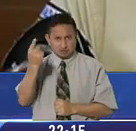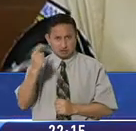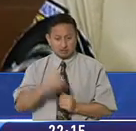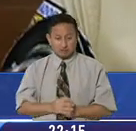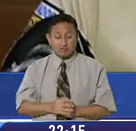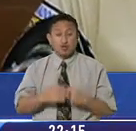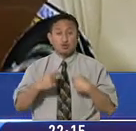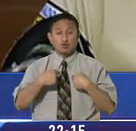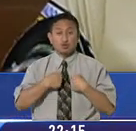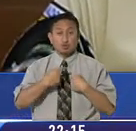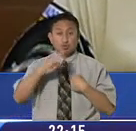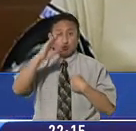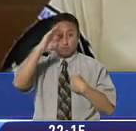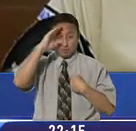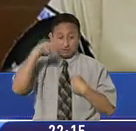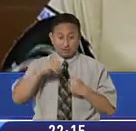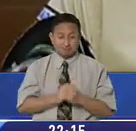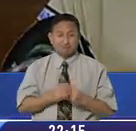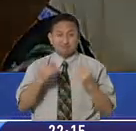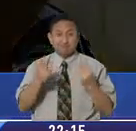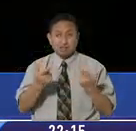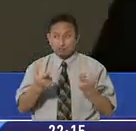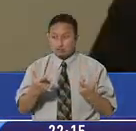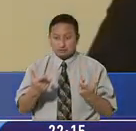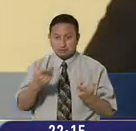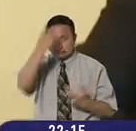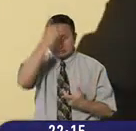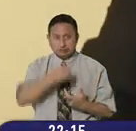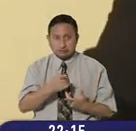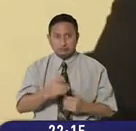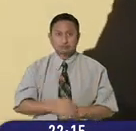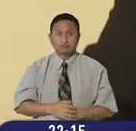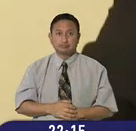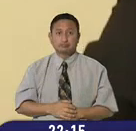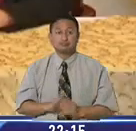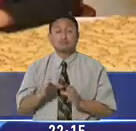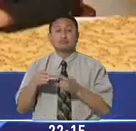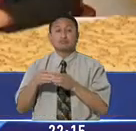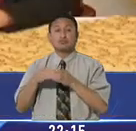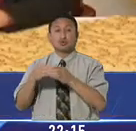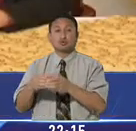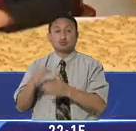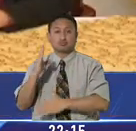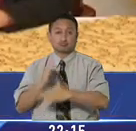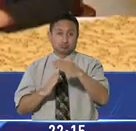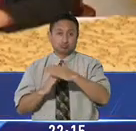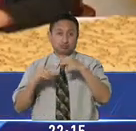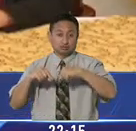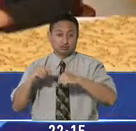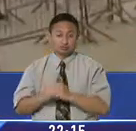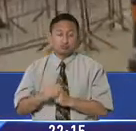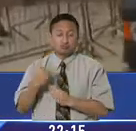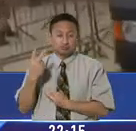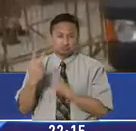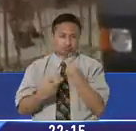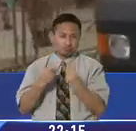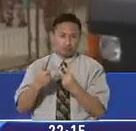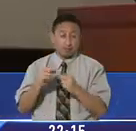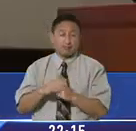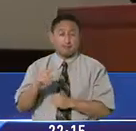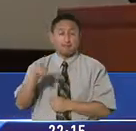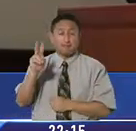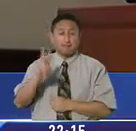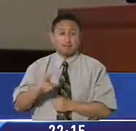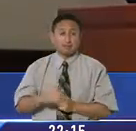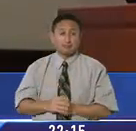margen de microsegundos para tomar una decisión. La Comisión de Pacificación iniciará otro ciclo de visitas este viernes y